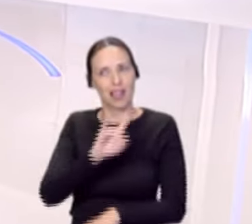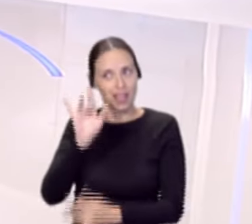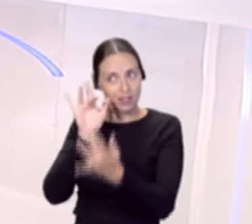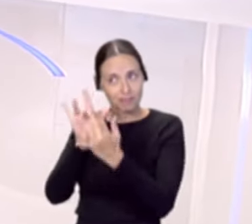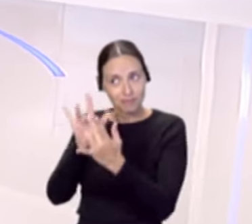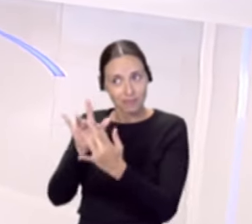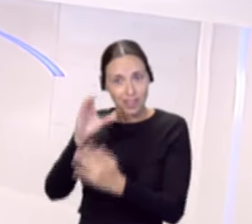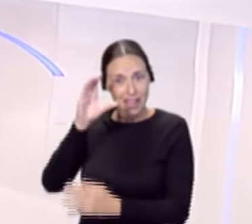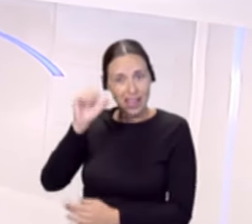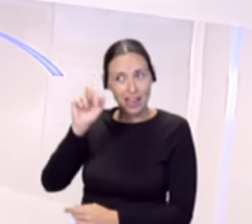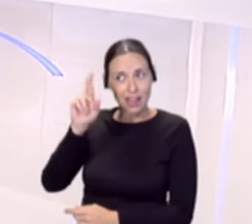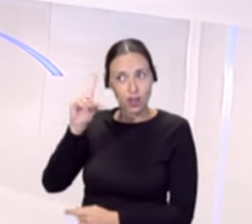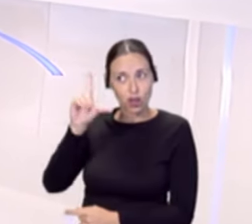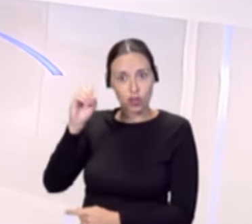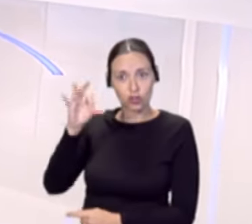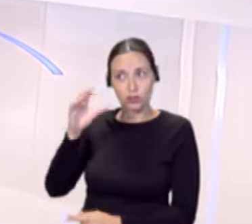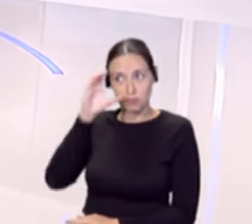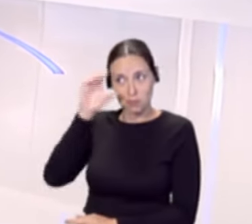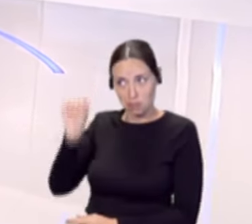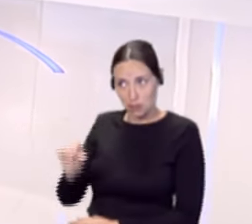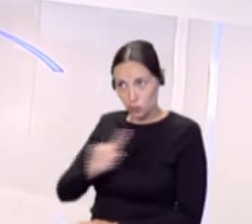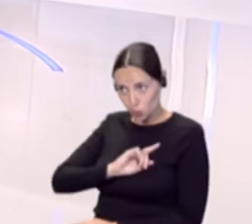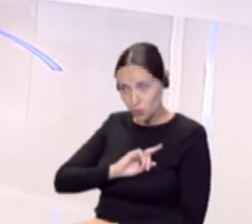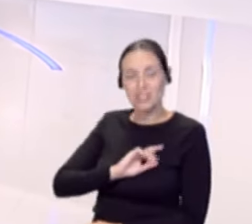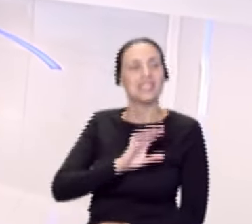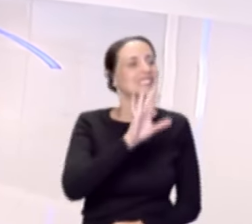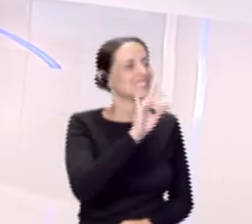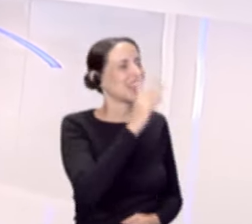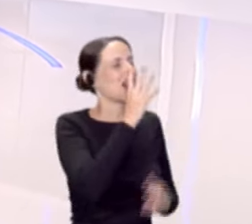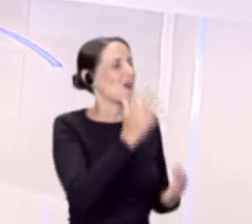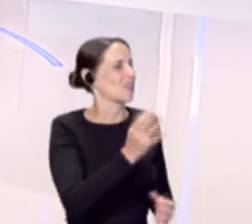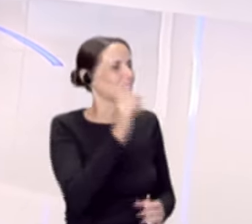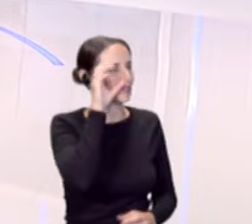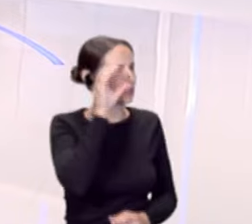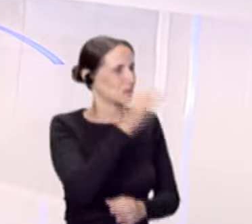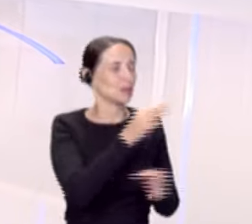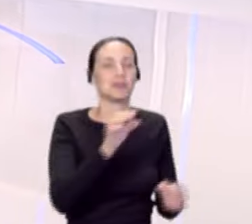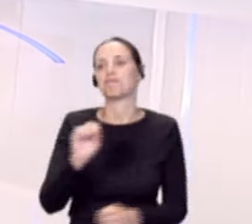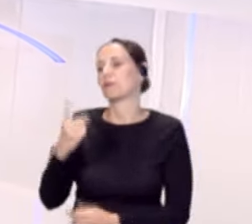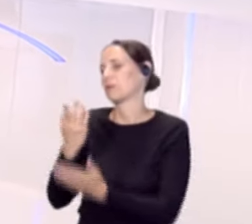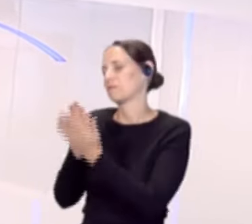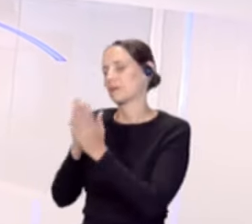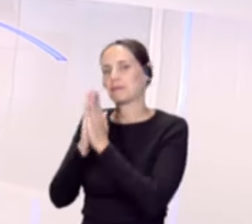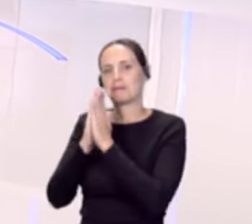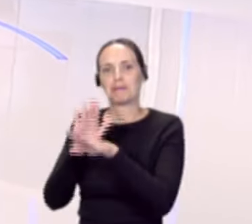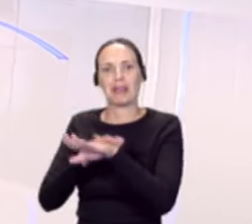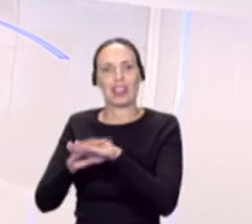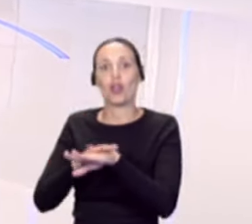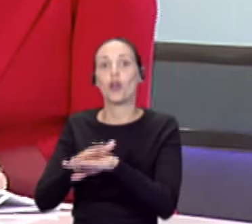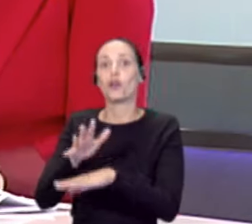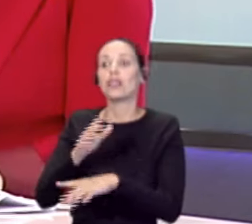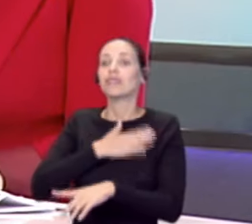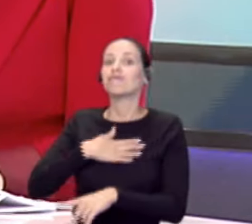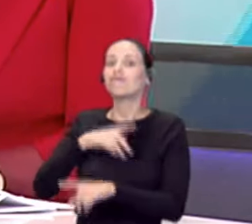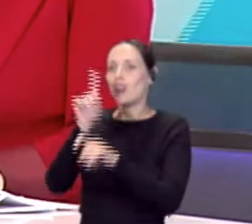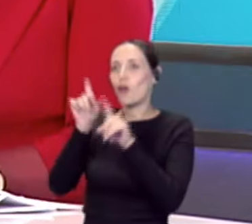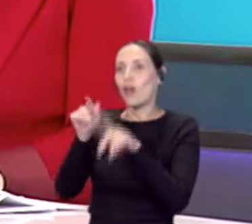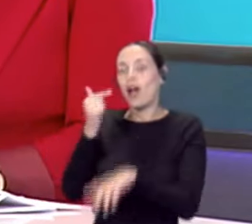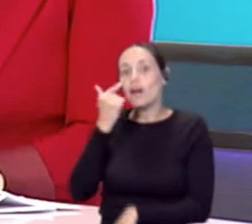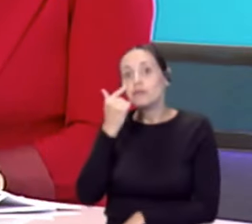nos puede escuchar. Sí, buenos días, Pilar. Ahora bueno, se escucha. Le pedimos en primer lugar disculpas y le queríamos preguntar si, a su juicio,